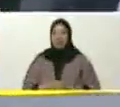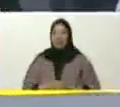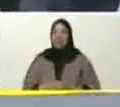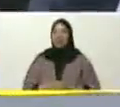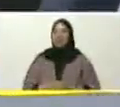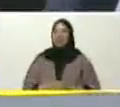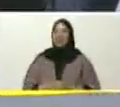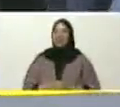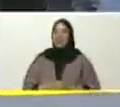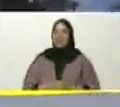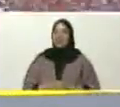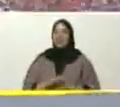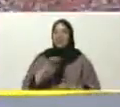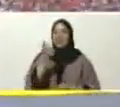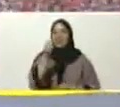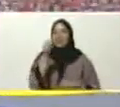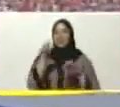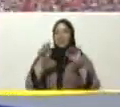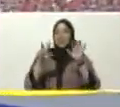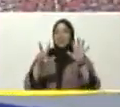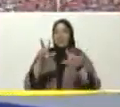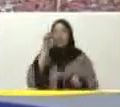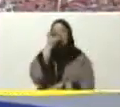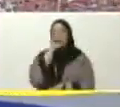Los que tienen 18 años.